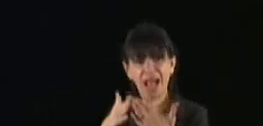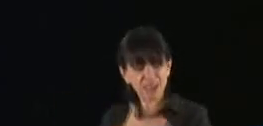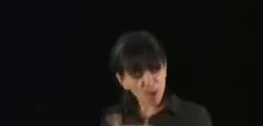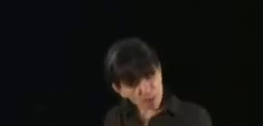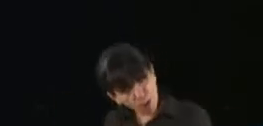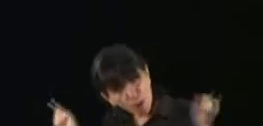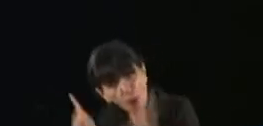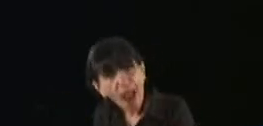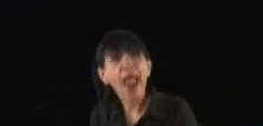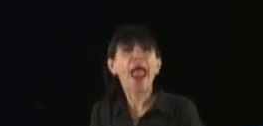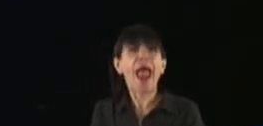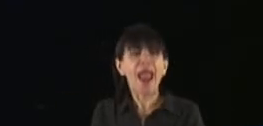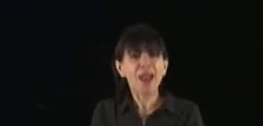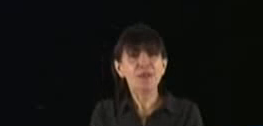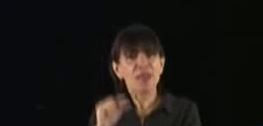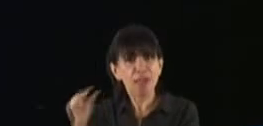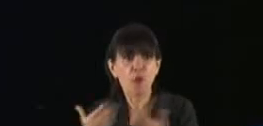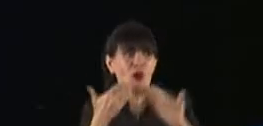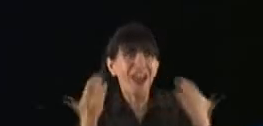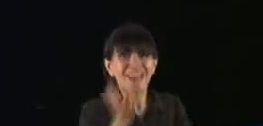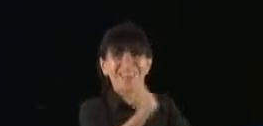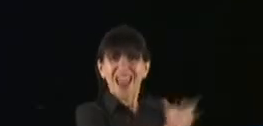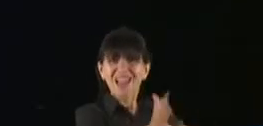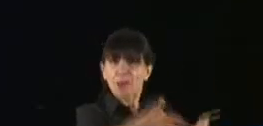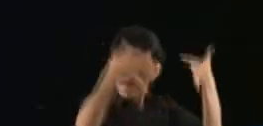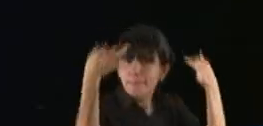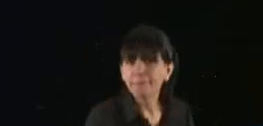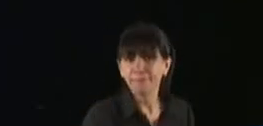poco a poco volviendo a su vida habitual.